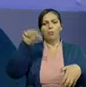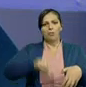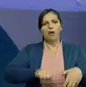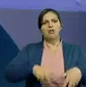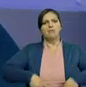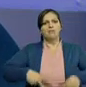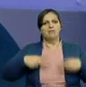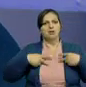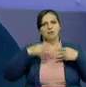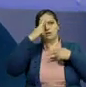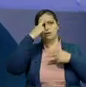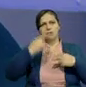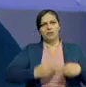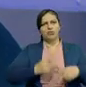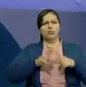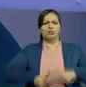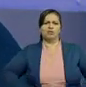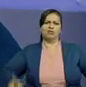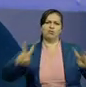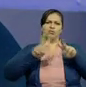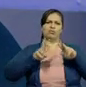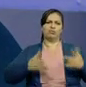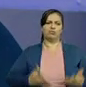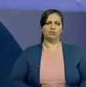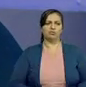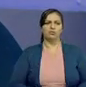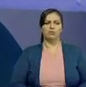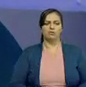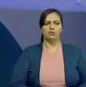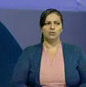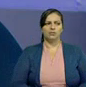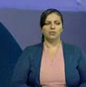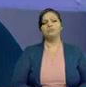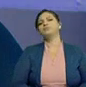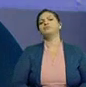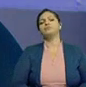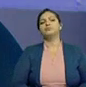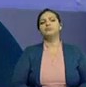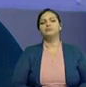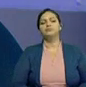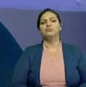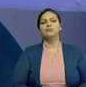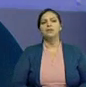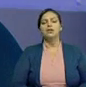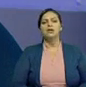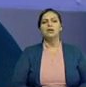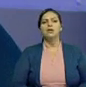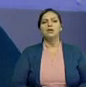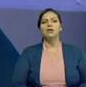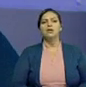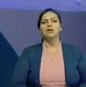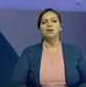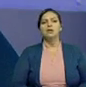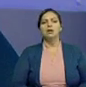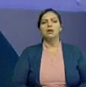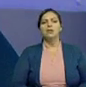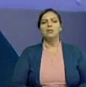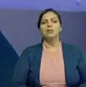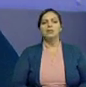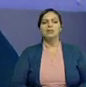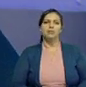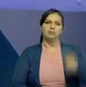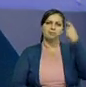también aquí, en el caso de que una mujer abortada, se habla muy bien y me parece excelente que se trate lo de las